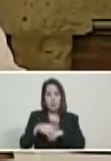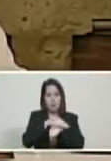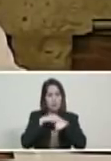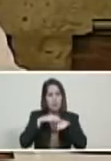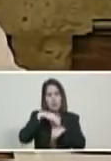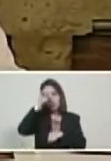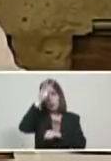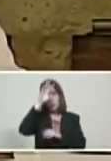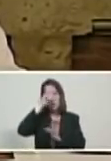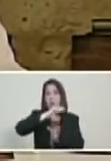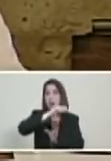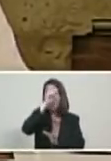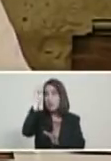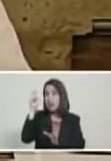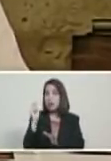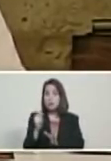Minería,